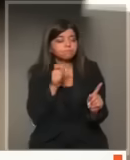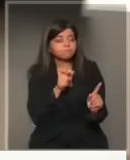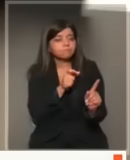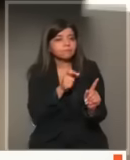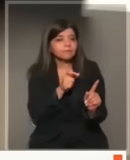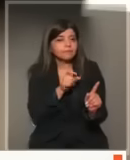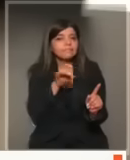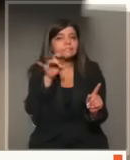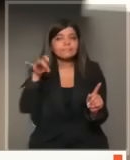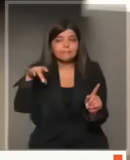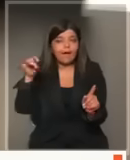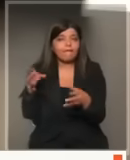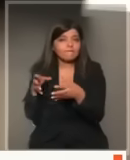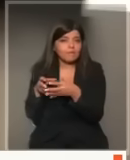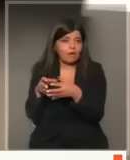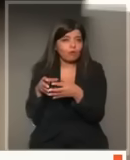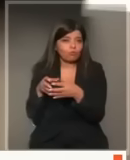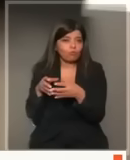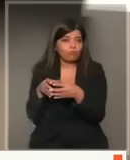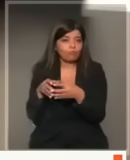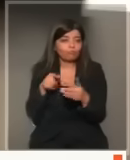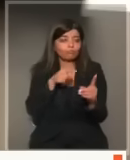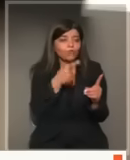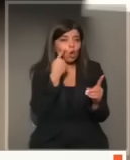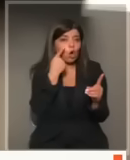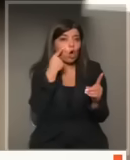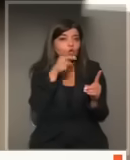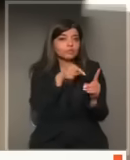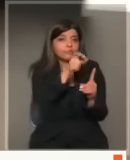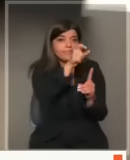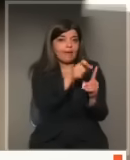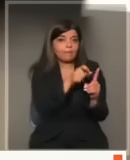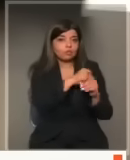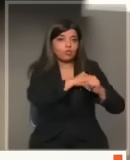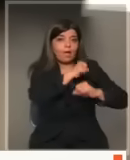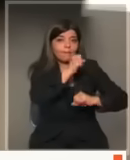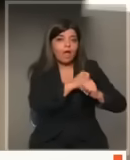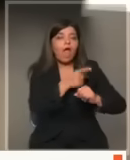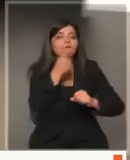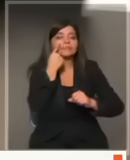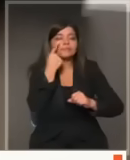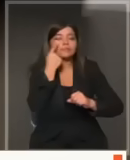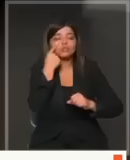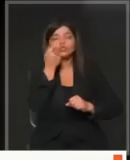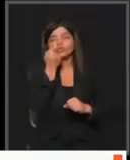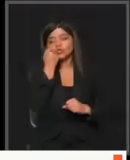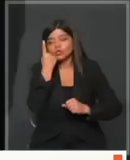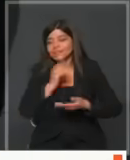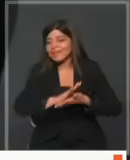parte de este empresario. Es decir, tenían un conocimiento pero absoluto de él.